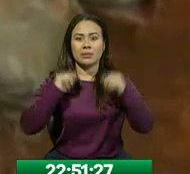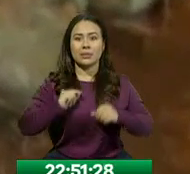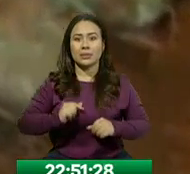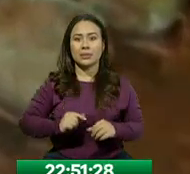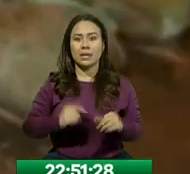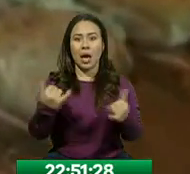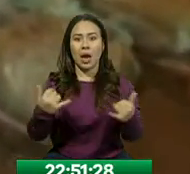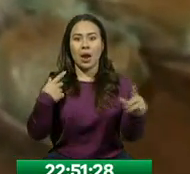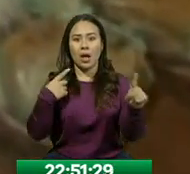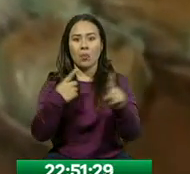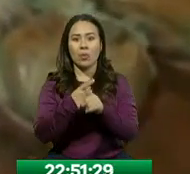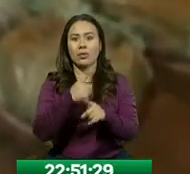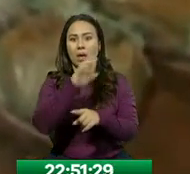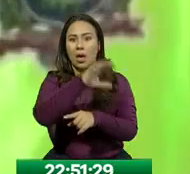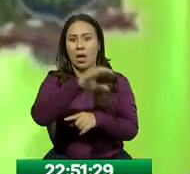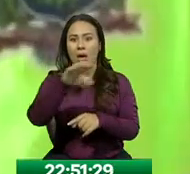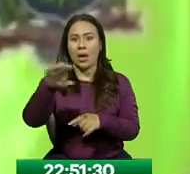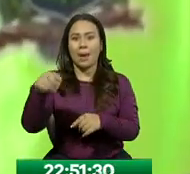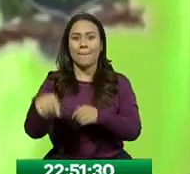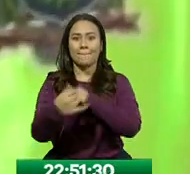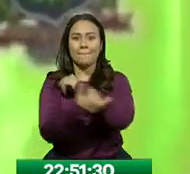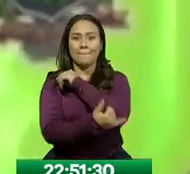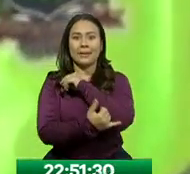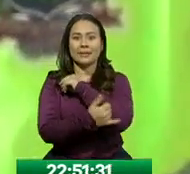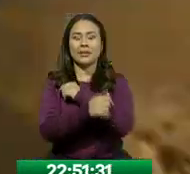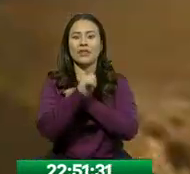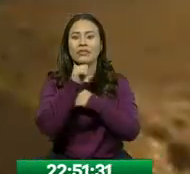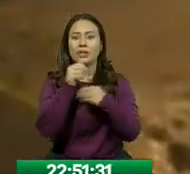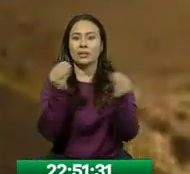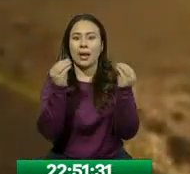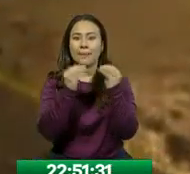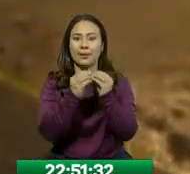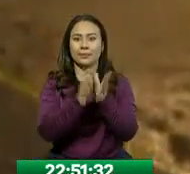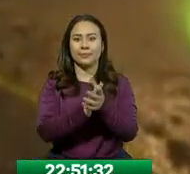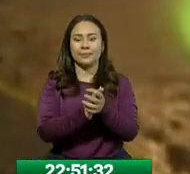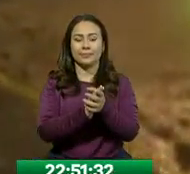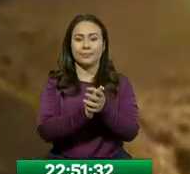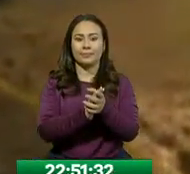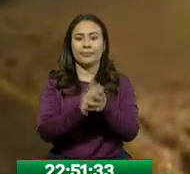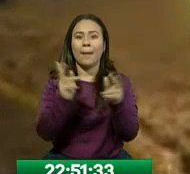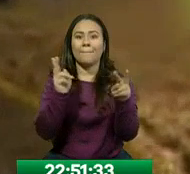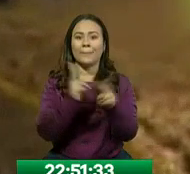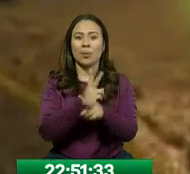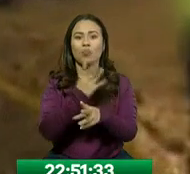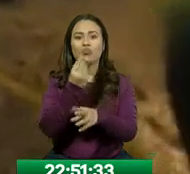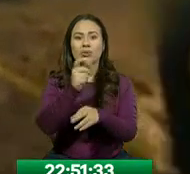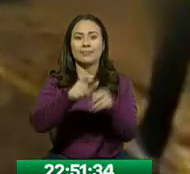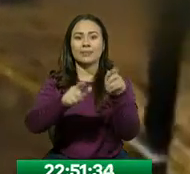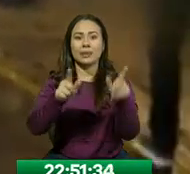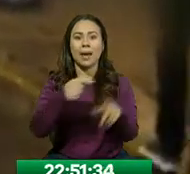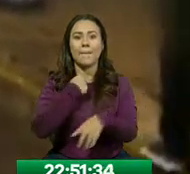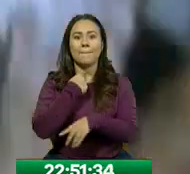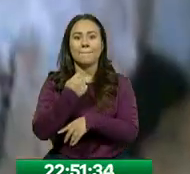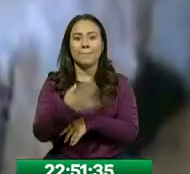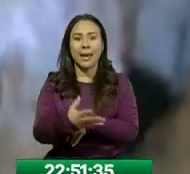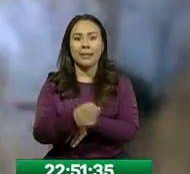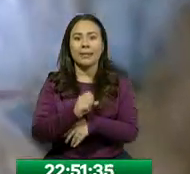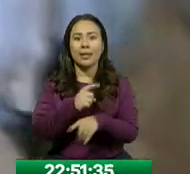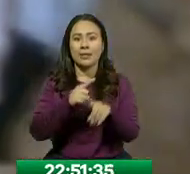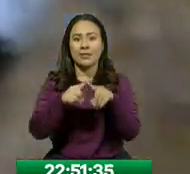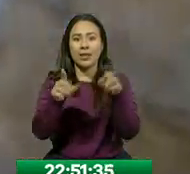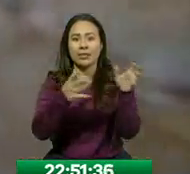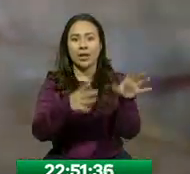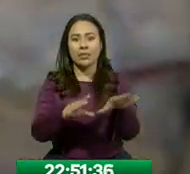registrados en diferentes puntos del país. Están sacando ilegalmente. A pesar de los riesgos, muchos se atreven a perder o ganar en una actividad